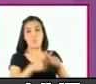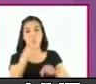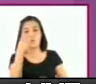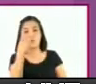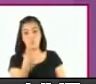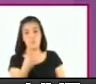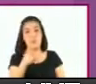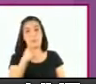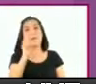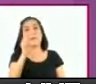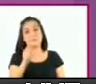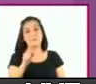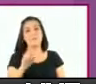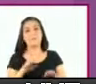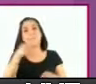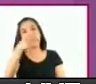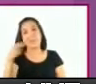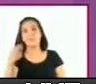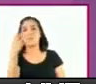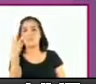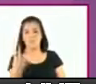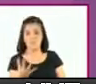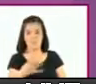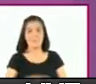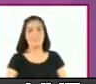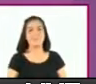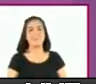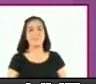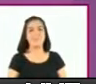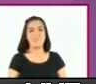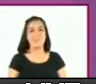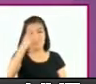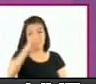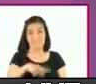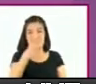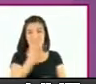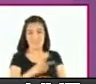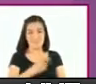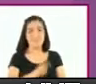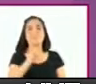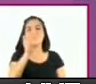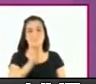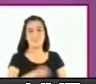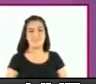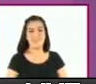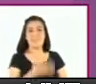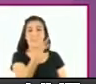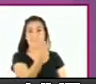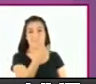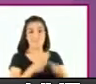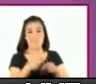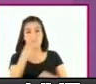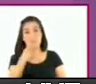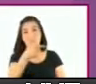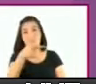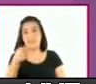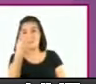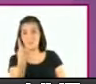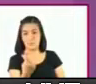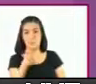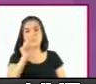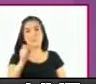menos 1 igual a 4. Para el segundo tenemos 5 por 2 menos